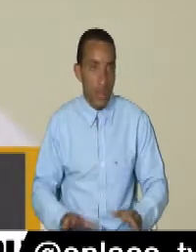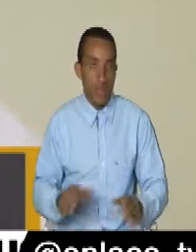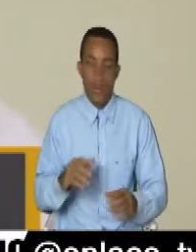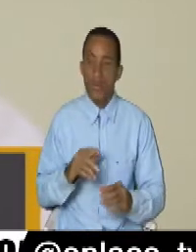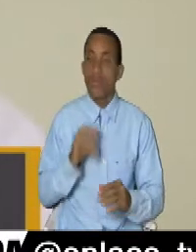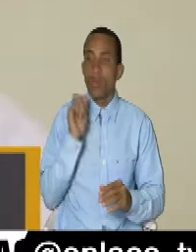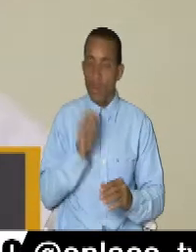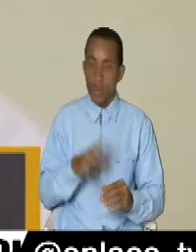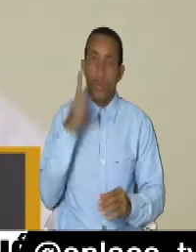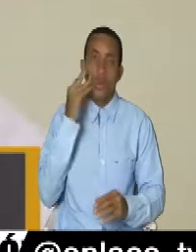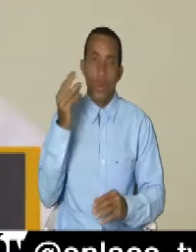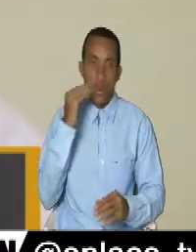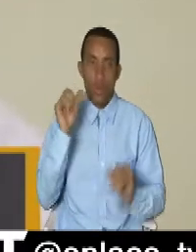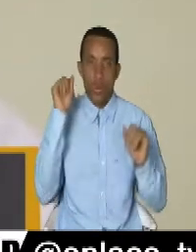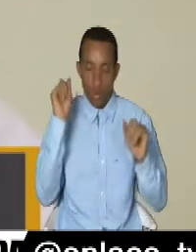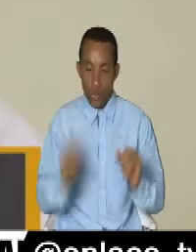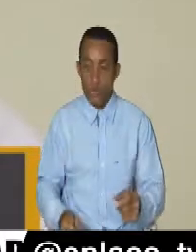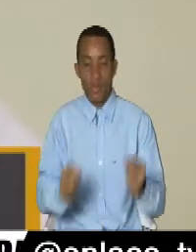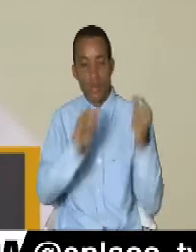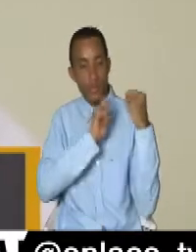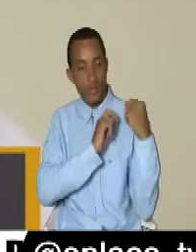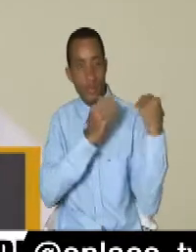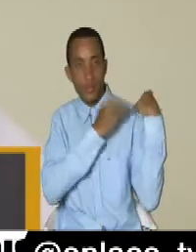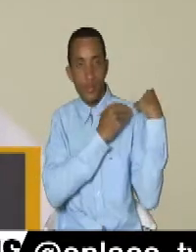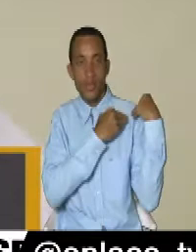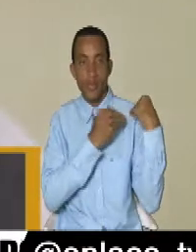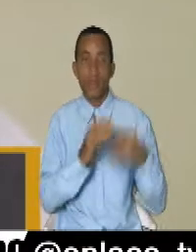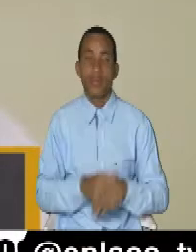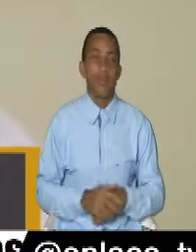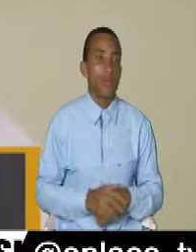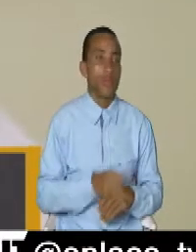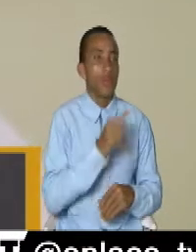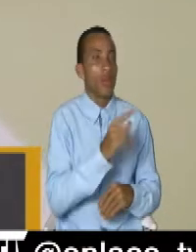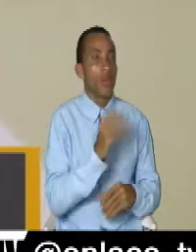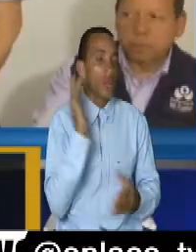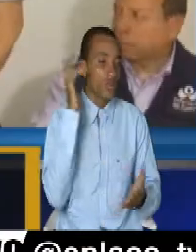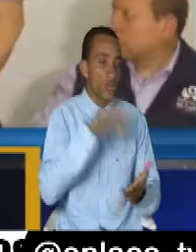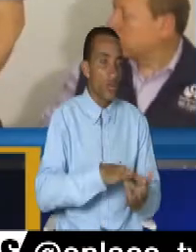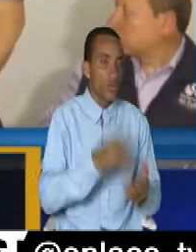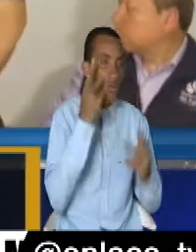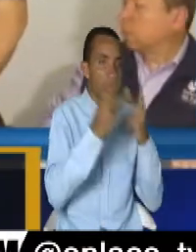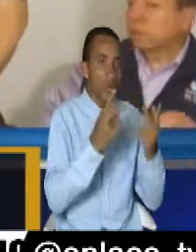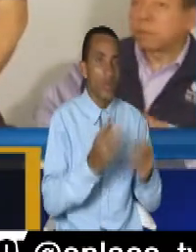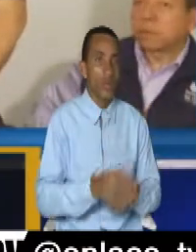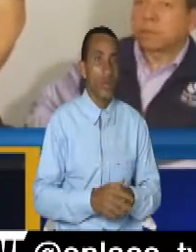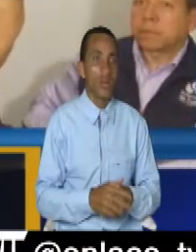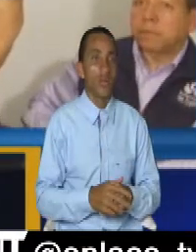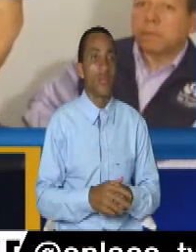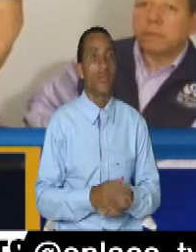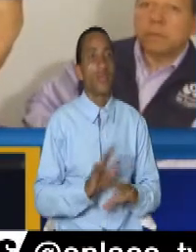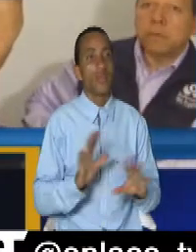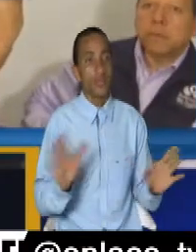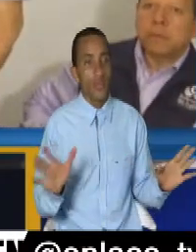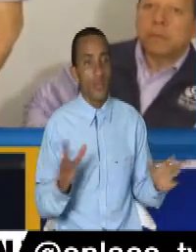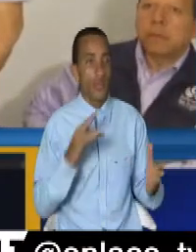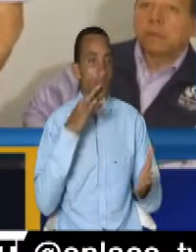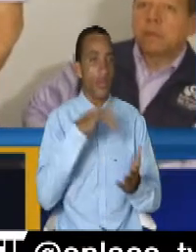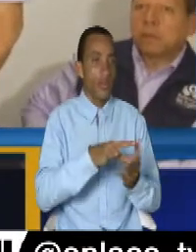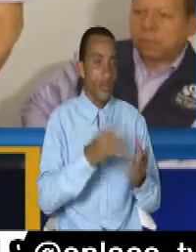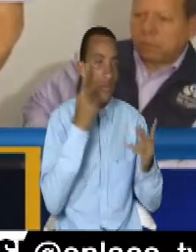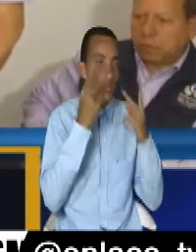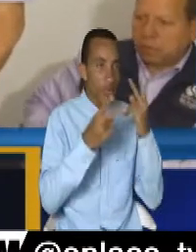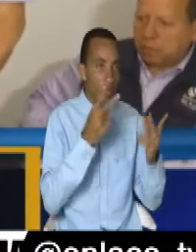para llevar ese reto adelante. ¿Y esencia su visita a Barranca Bermeja, qué obedece? La esencia es venir a hablar con